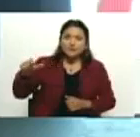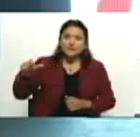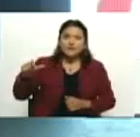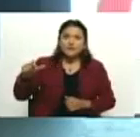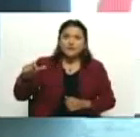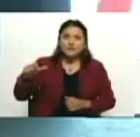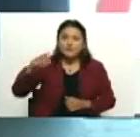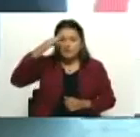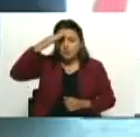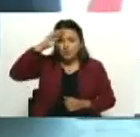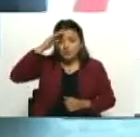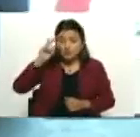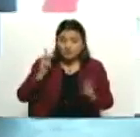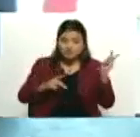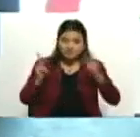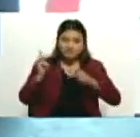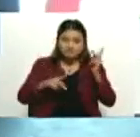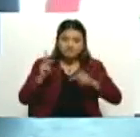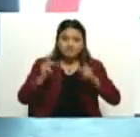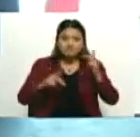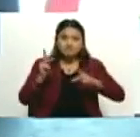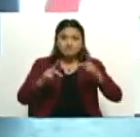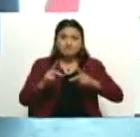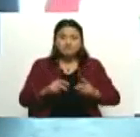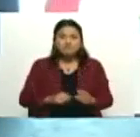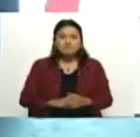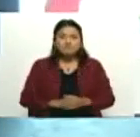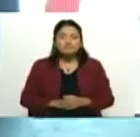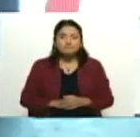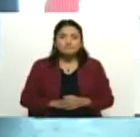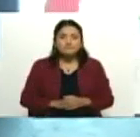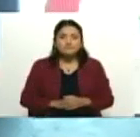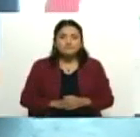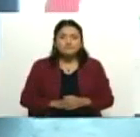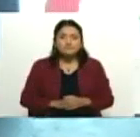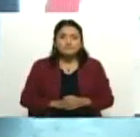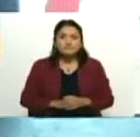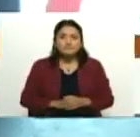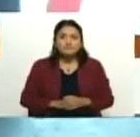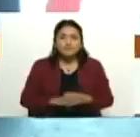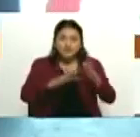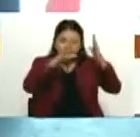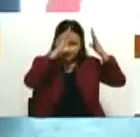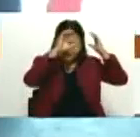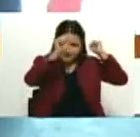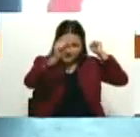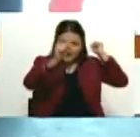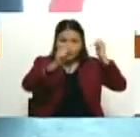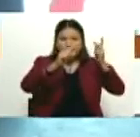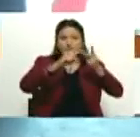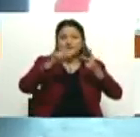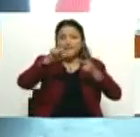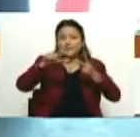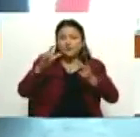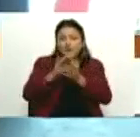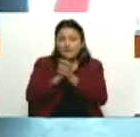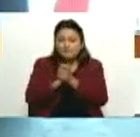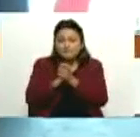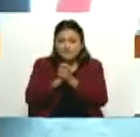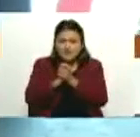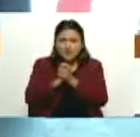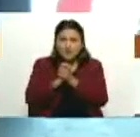de Cuba aquí presentes, de la embajada, de los cooperantes, de los amigos,